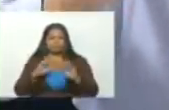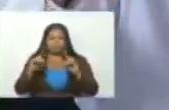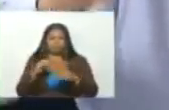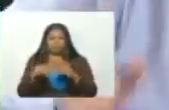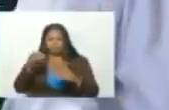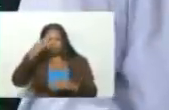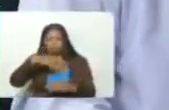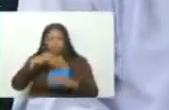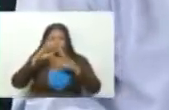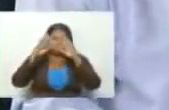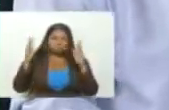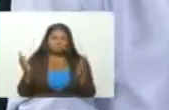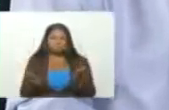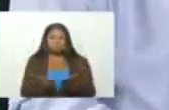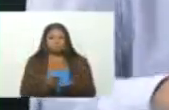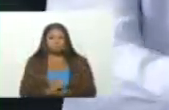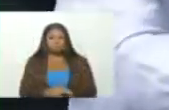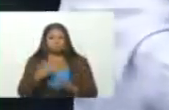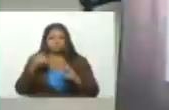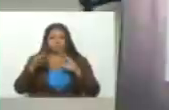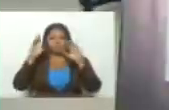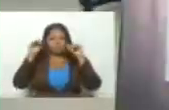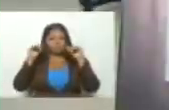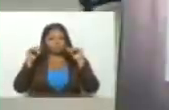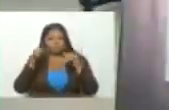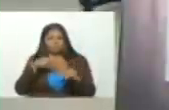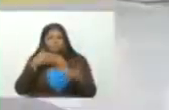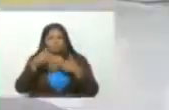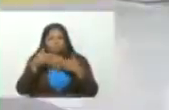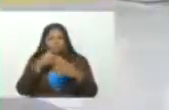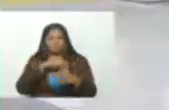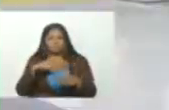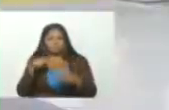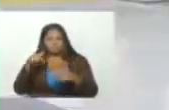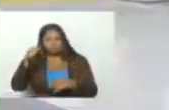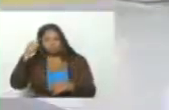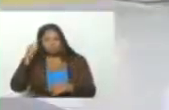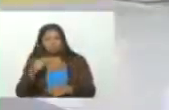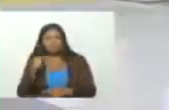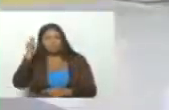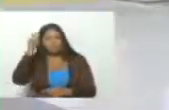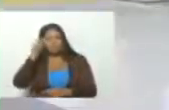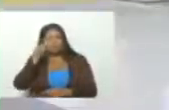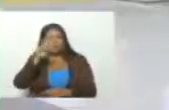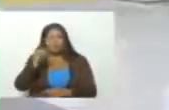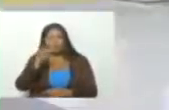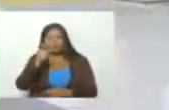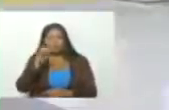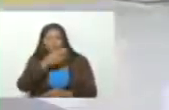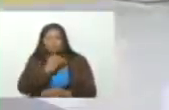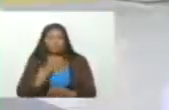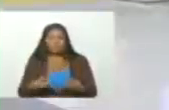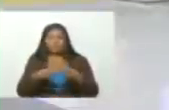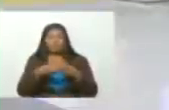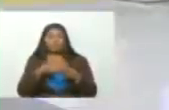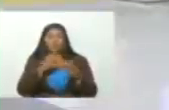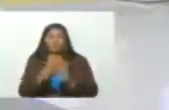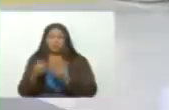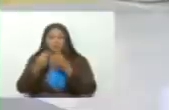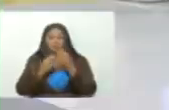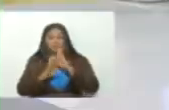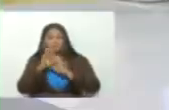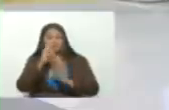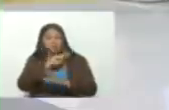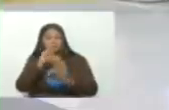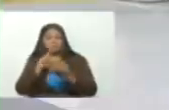toda la población del planeta. Diputado, con este mensaje despedimos esta conversación por el día de hoy. El diputado Jesús Farías, presidente de la Comisión Permanente de Economía, Finanzas y